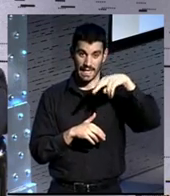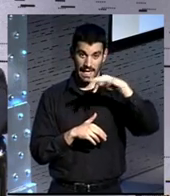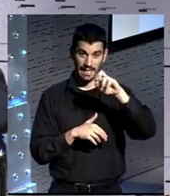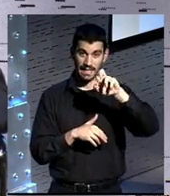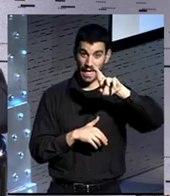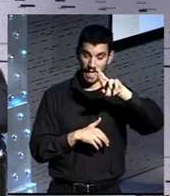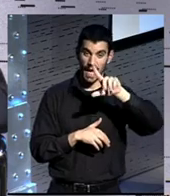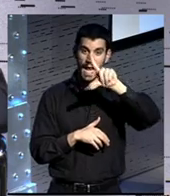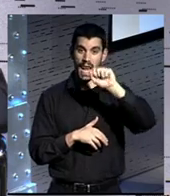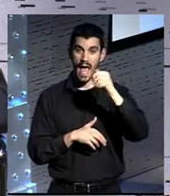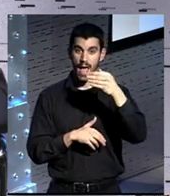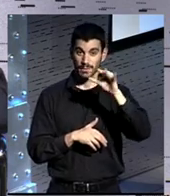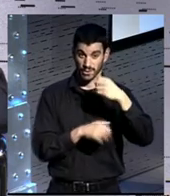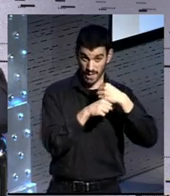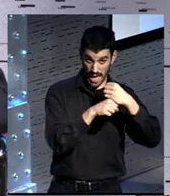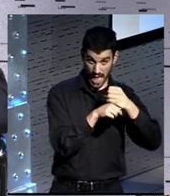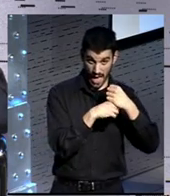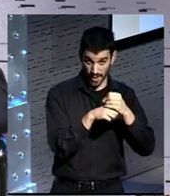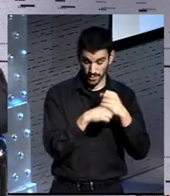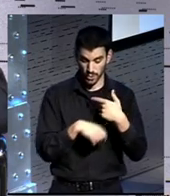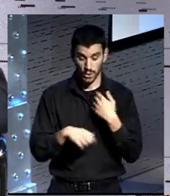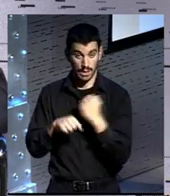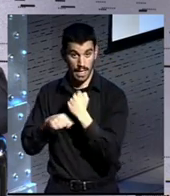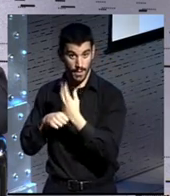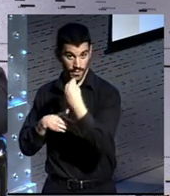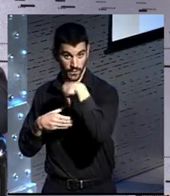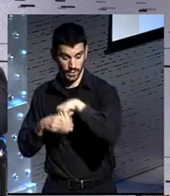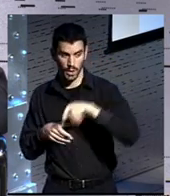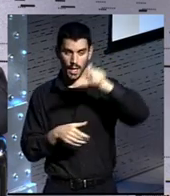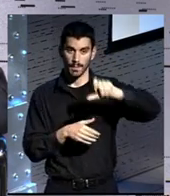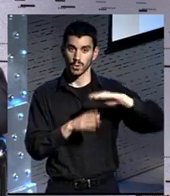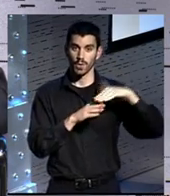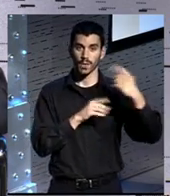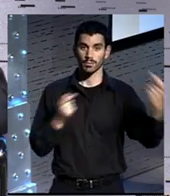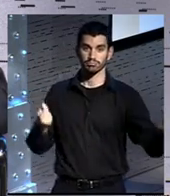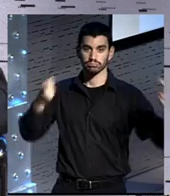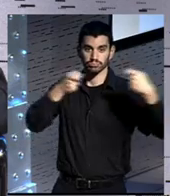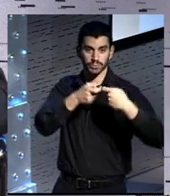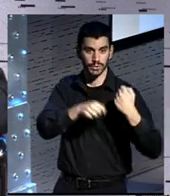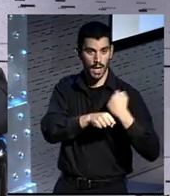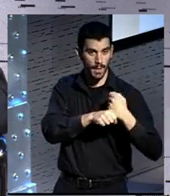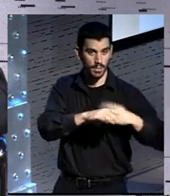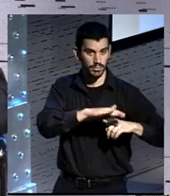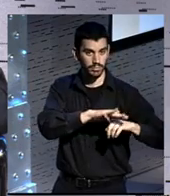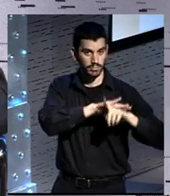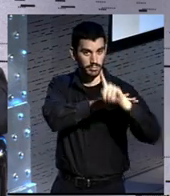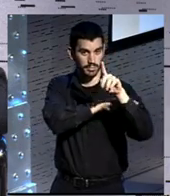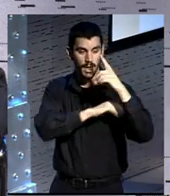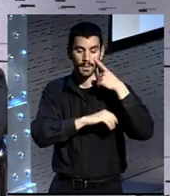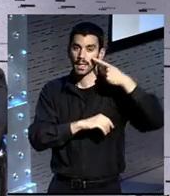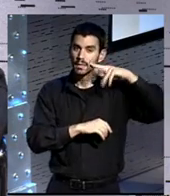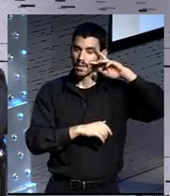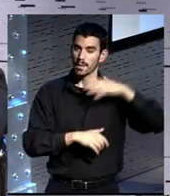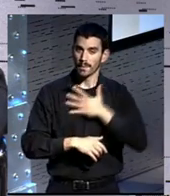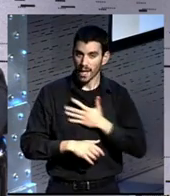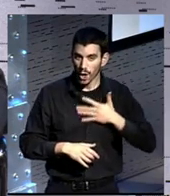entre clientes y empleados, que de alguna manera intentamos pues mejorar la experiencia que un cliente puede tener, no